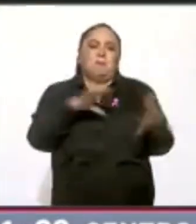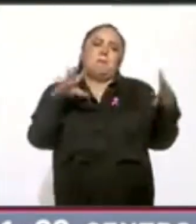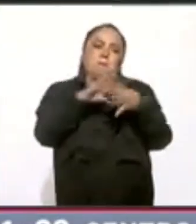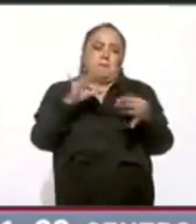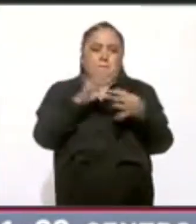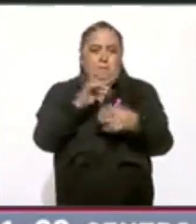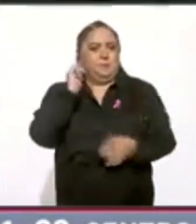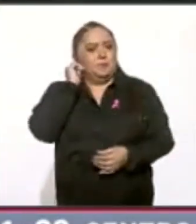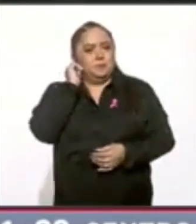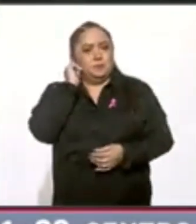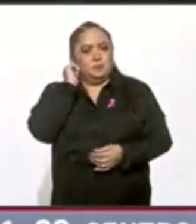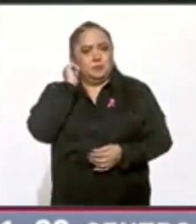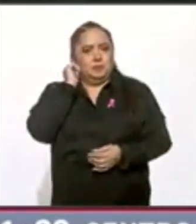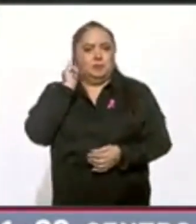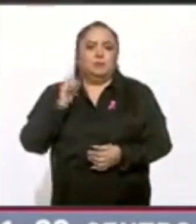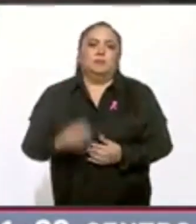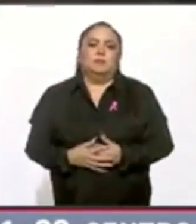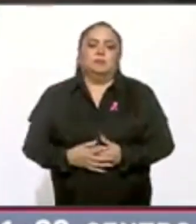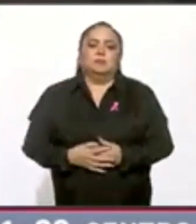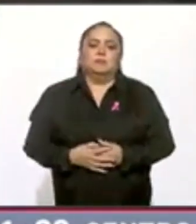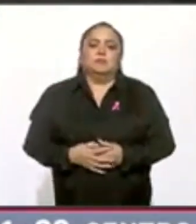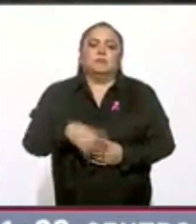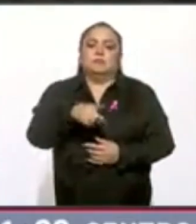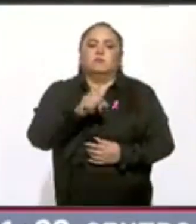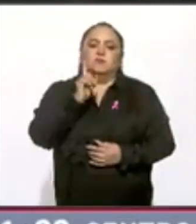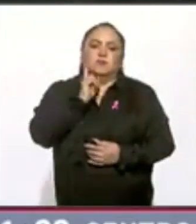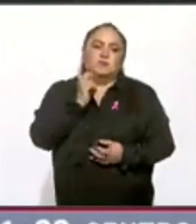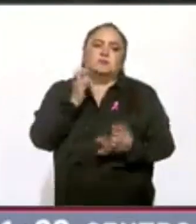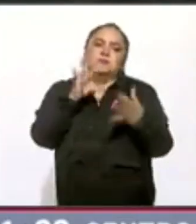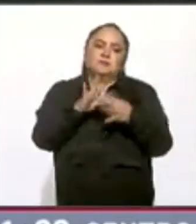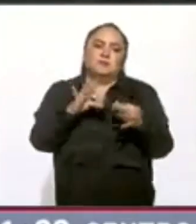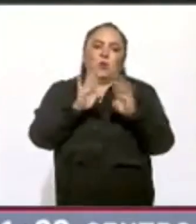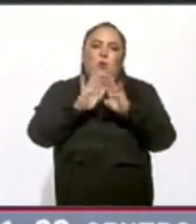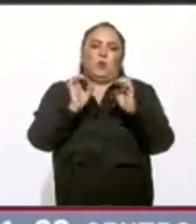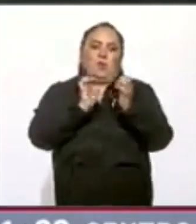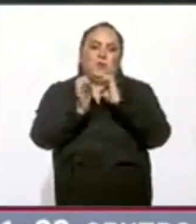Se hizo por parte de la Fiscalía una...